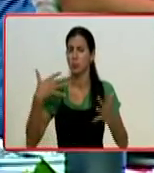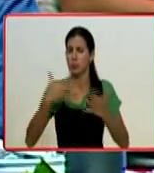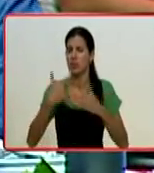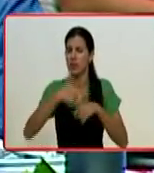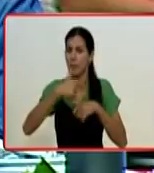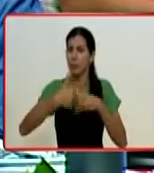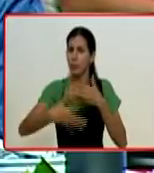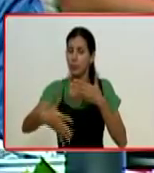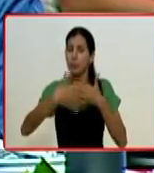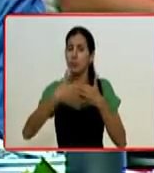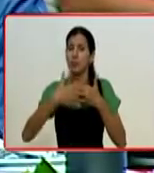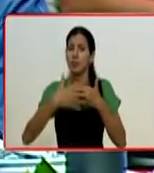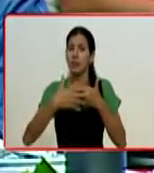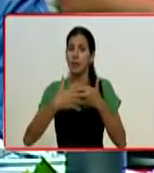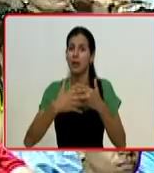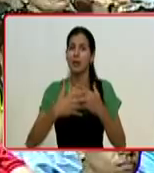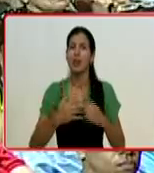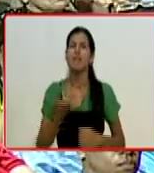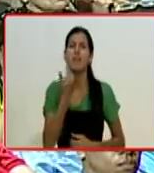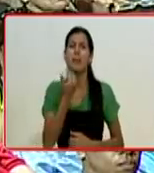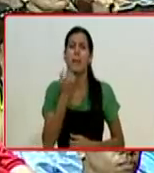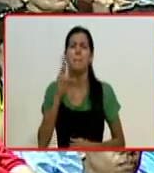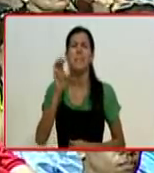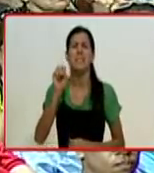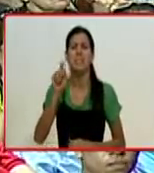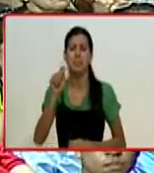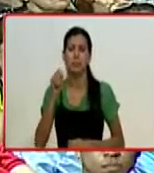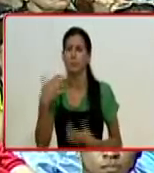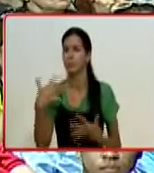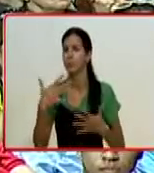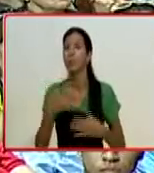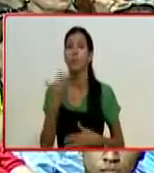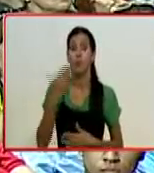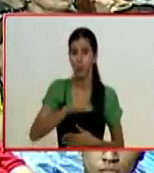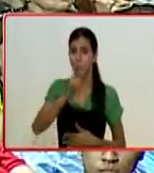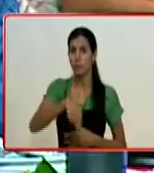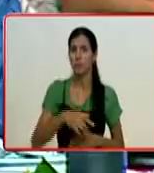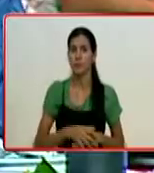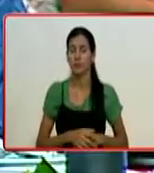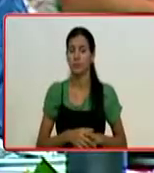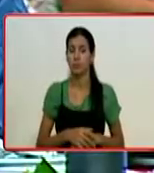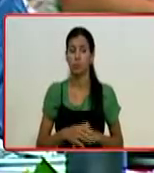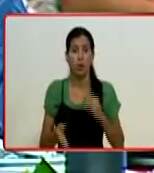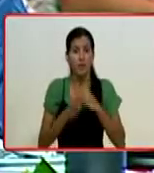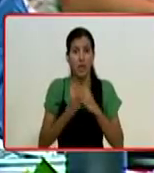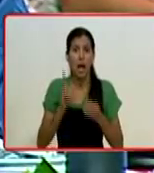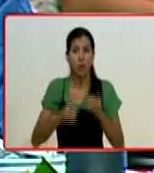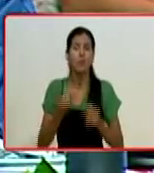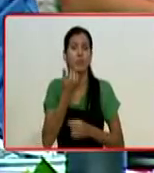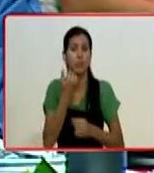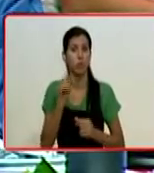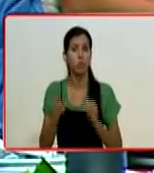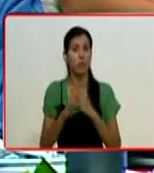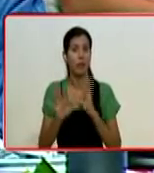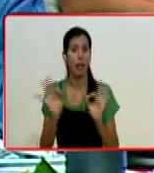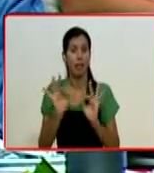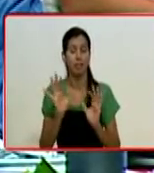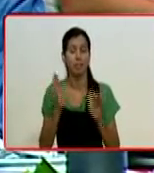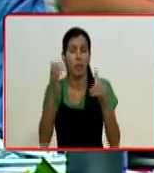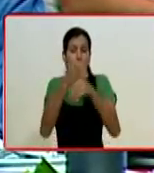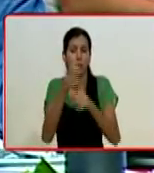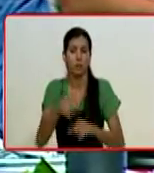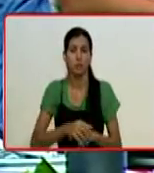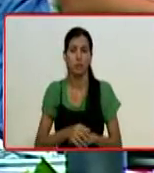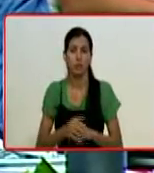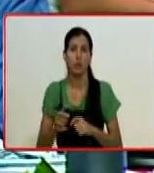peste, por casualidad, pero ¿cuántas pestes puede haber por allí que nunca se han descubierto? Y allí lanzaron los cadáveres